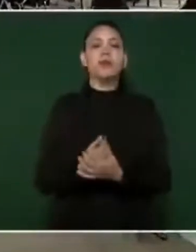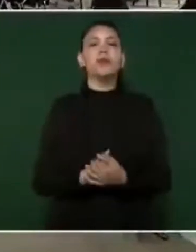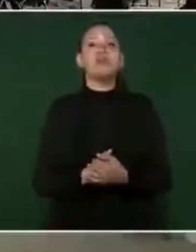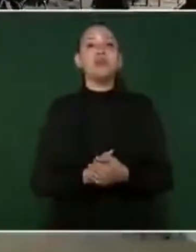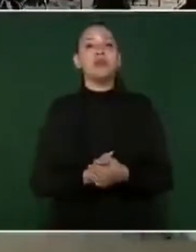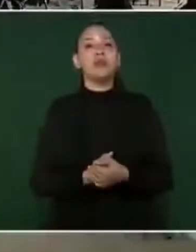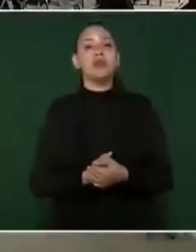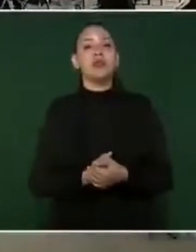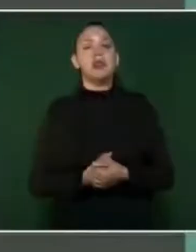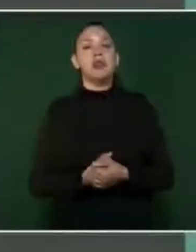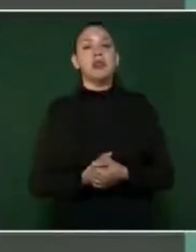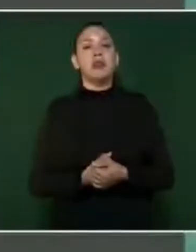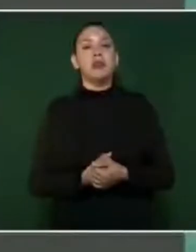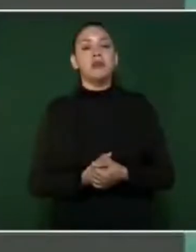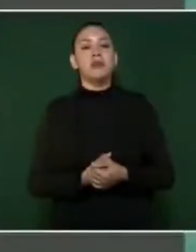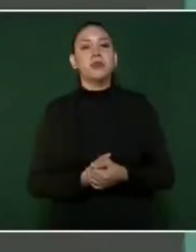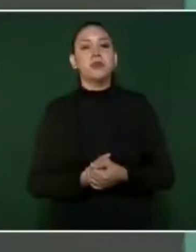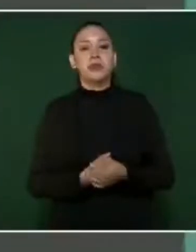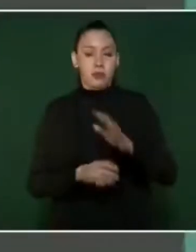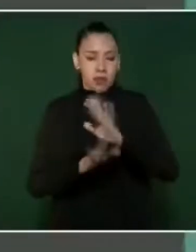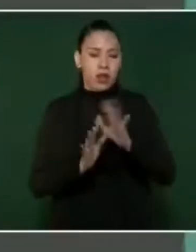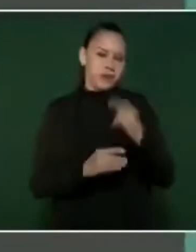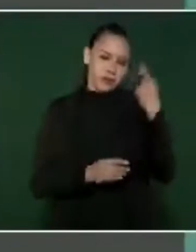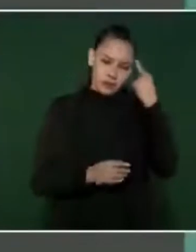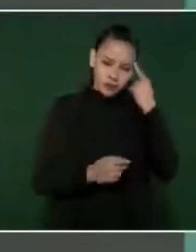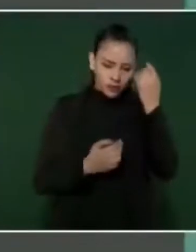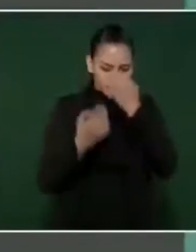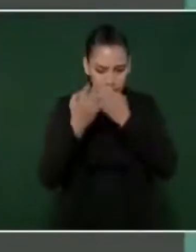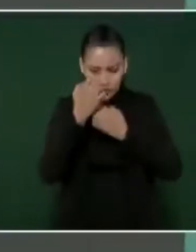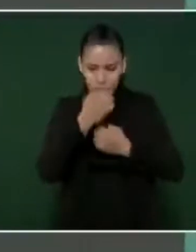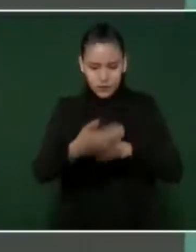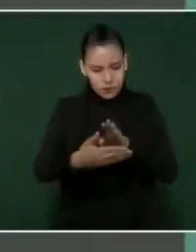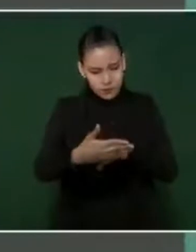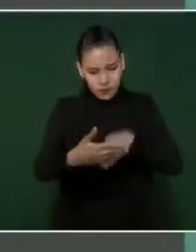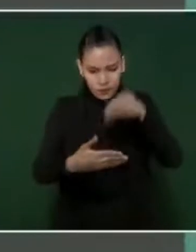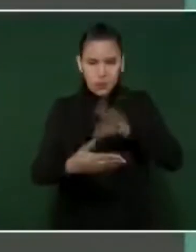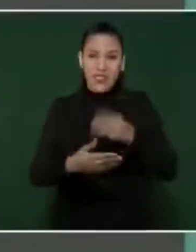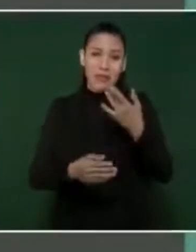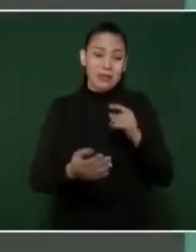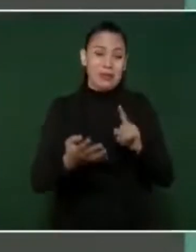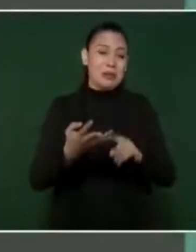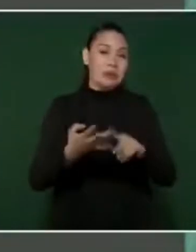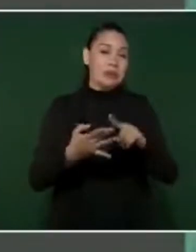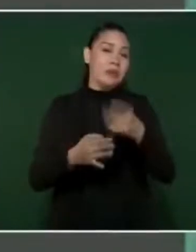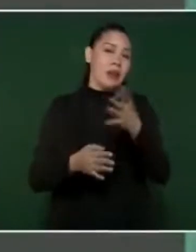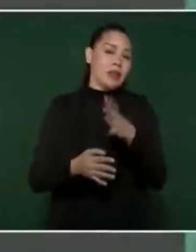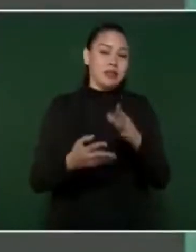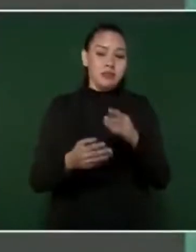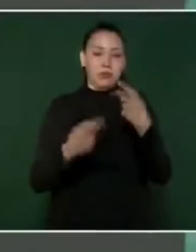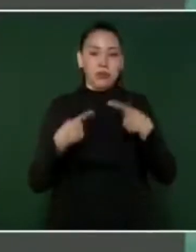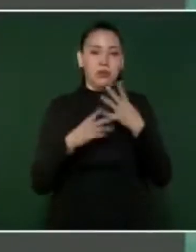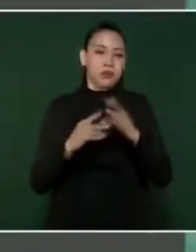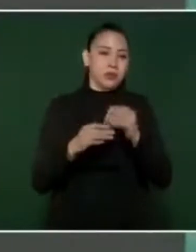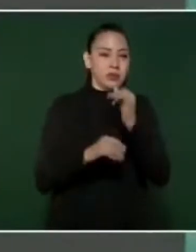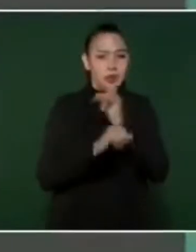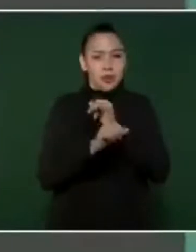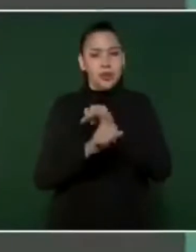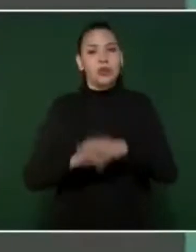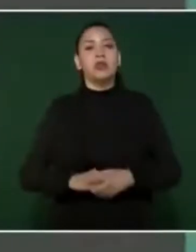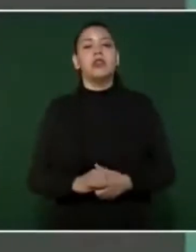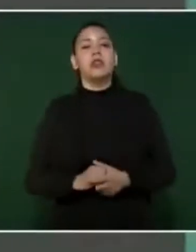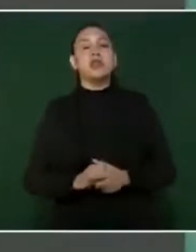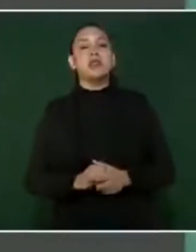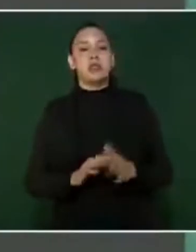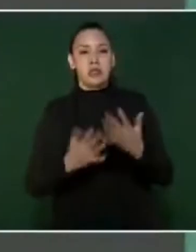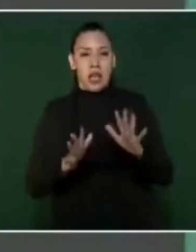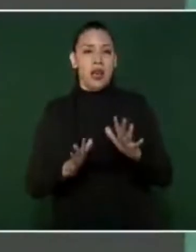analizó bien, porque son varios casos en efecto, y ya se tomaron